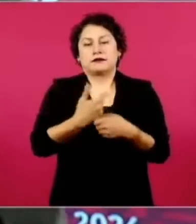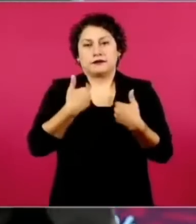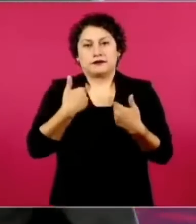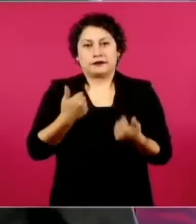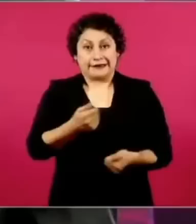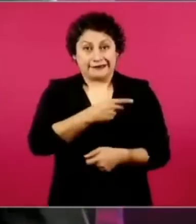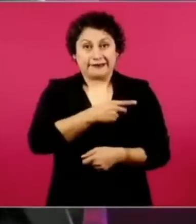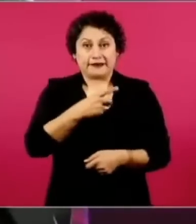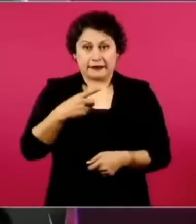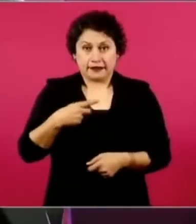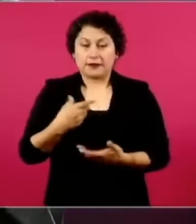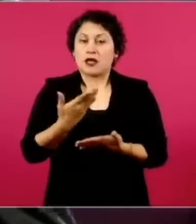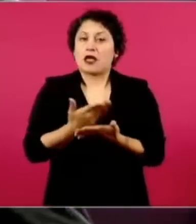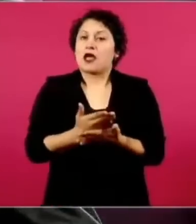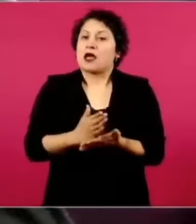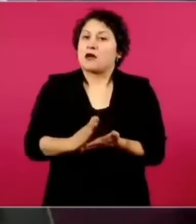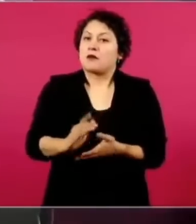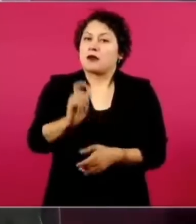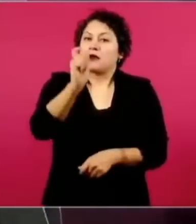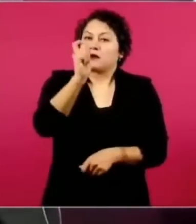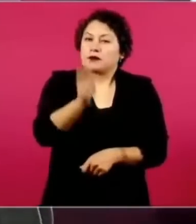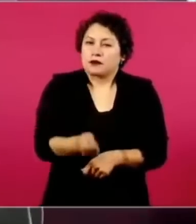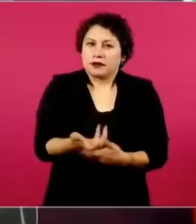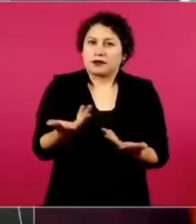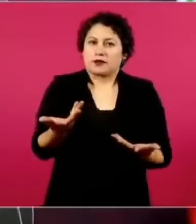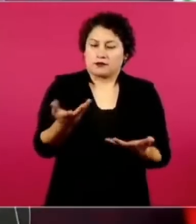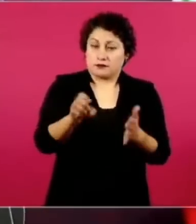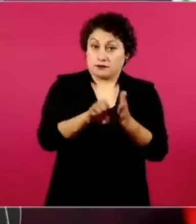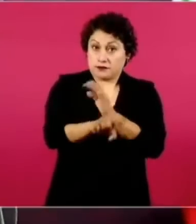de el Internet,